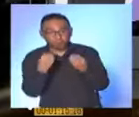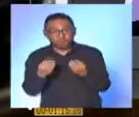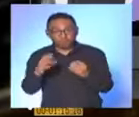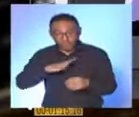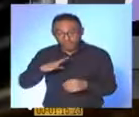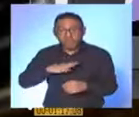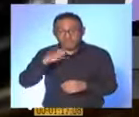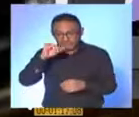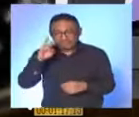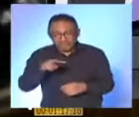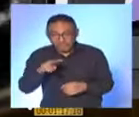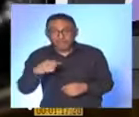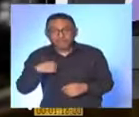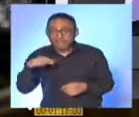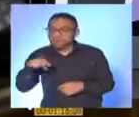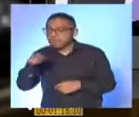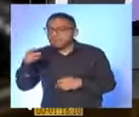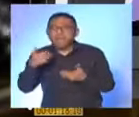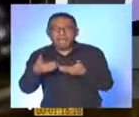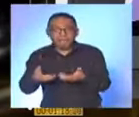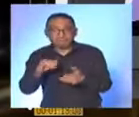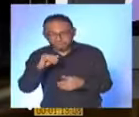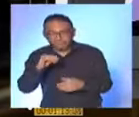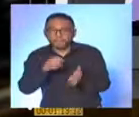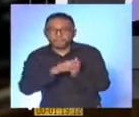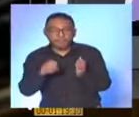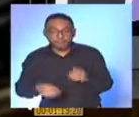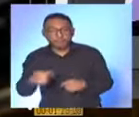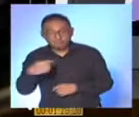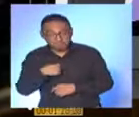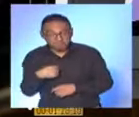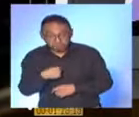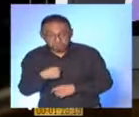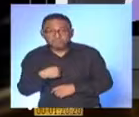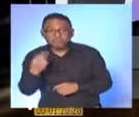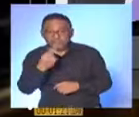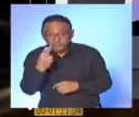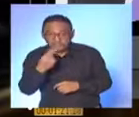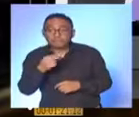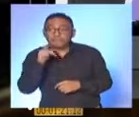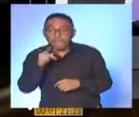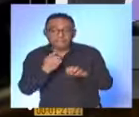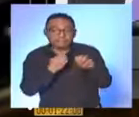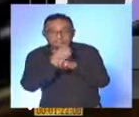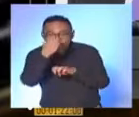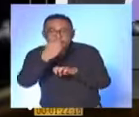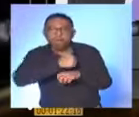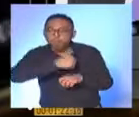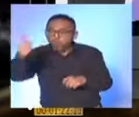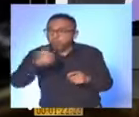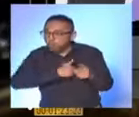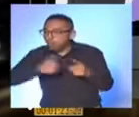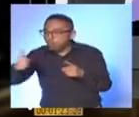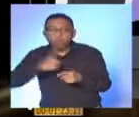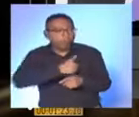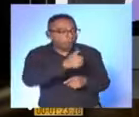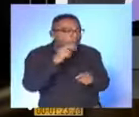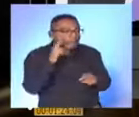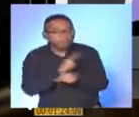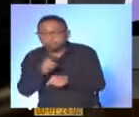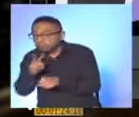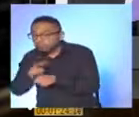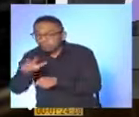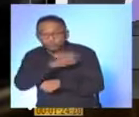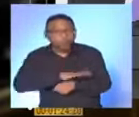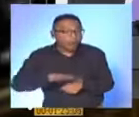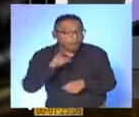tenemos que andar en la calle. A mí, por ejemplo, me toca andar arriba y abajo del estado supervisando y punzando todas